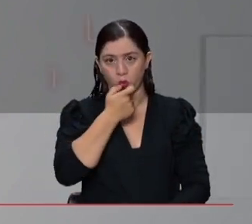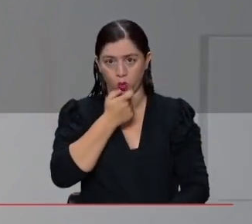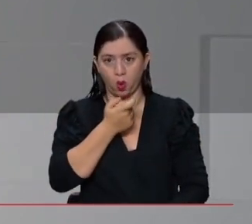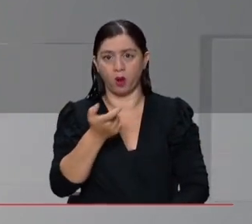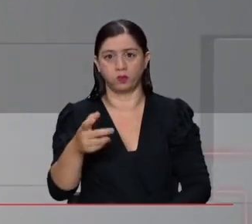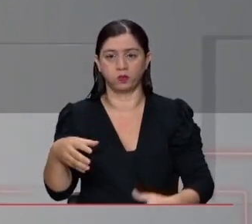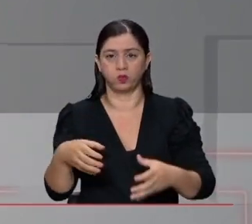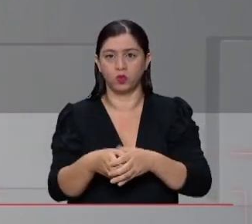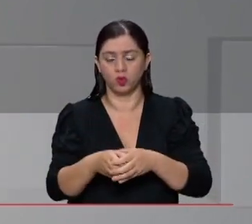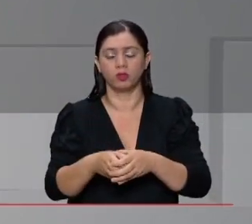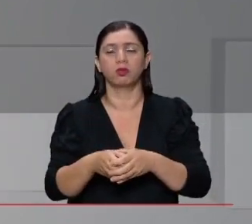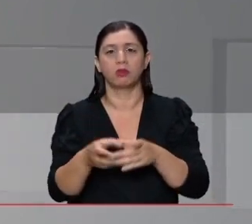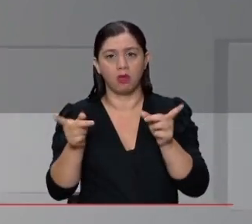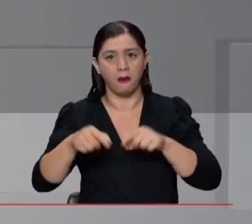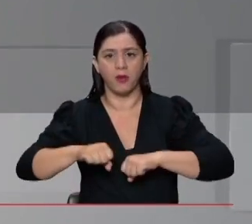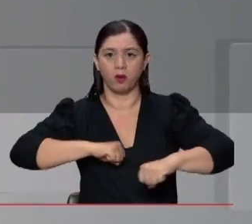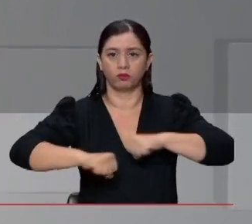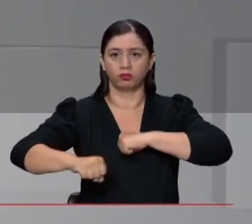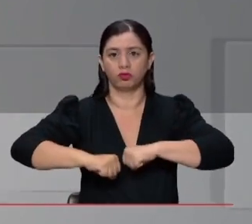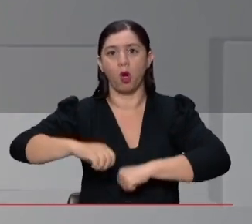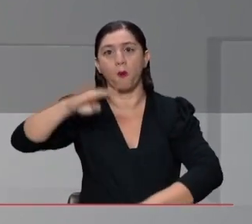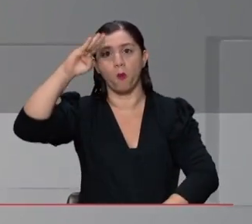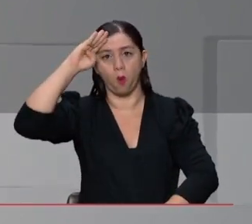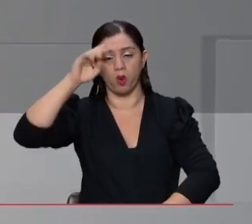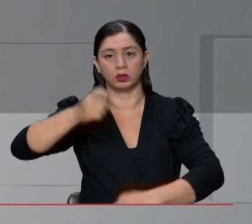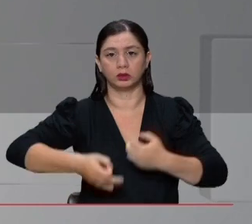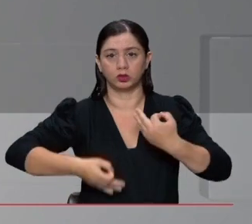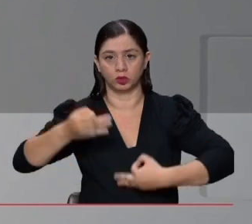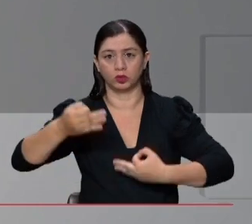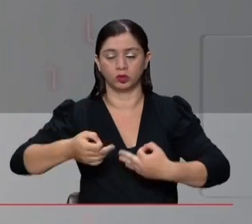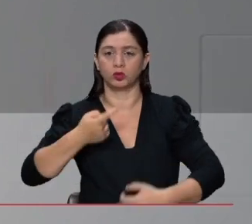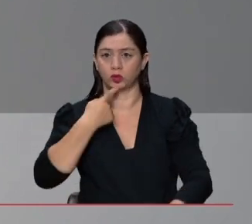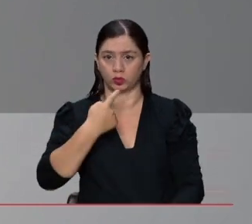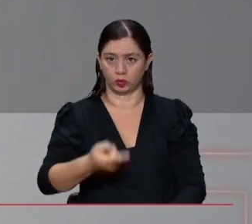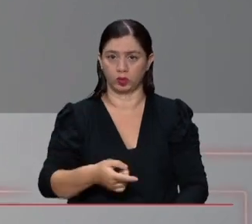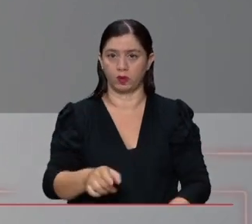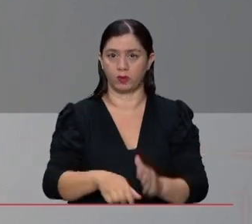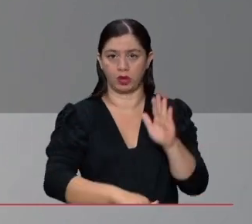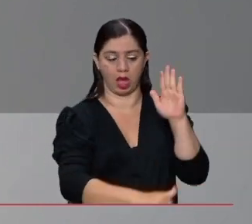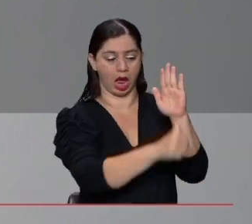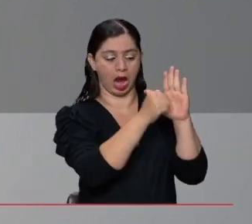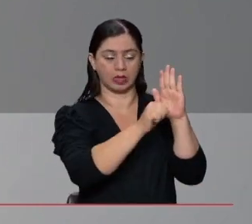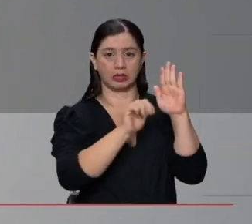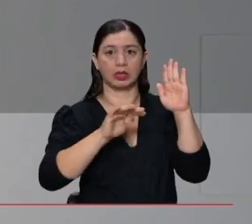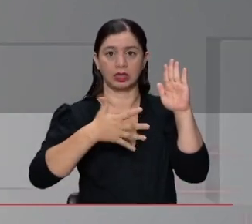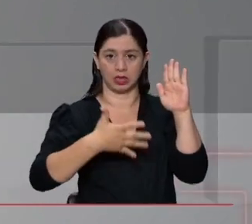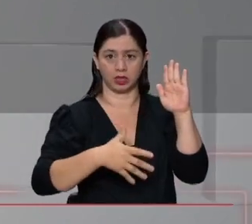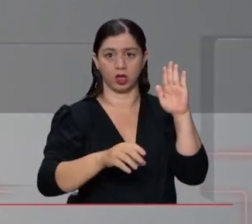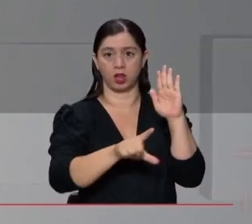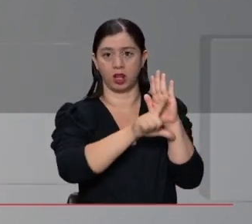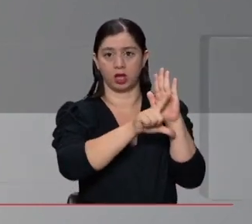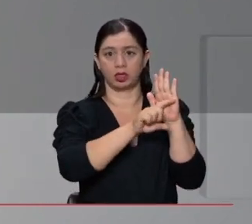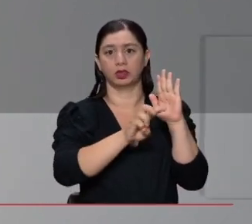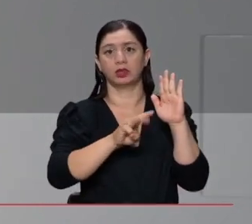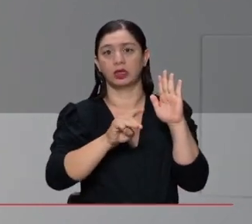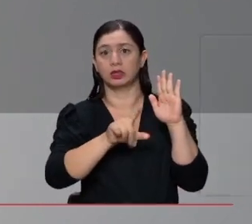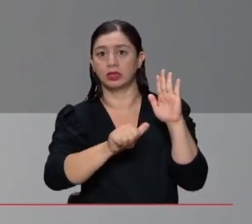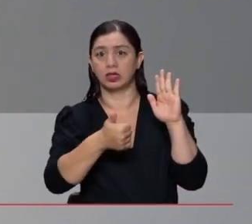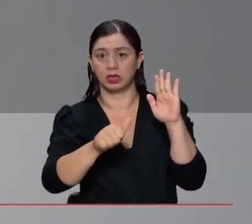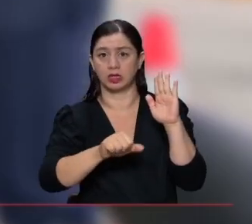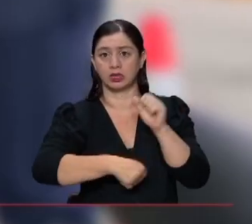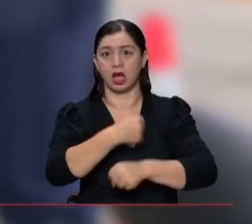su conjunto cumplen funciones de policía judicial, tal como lo consagra el artículo 5 ordinal 1 de la ley 1310 de